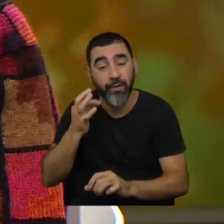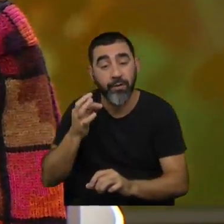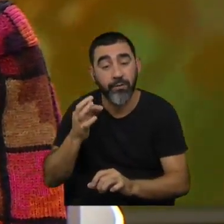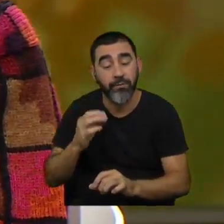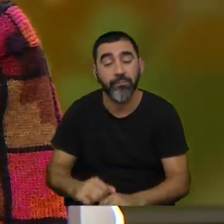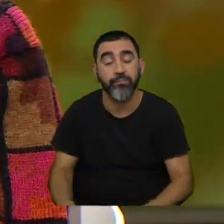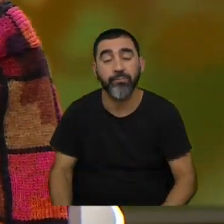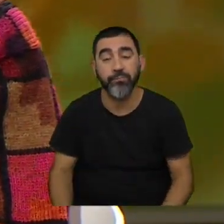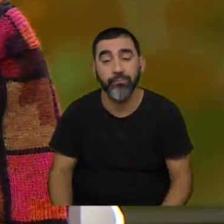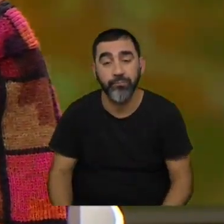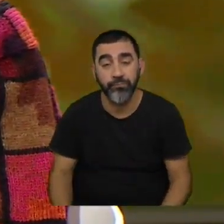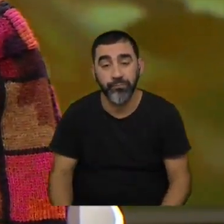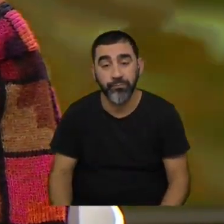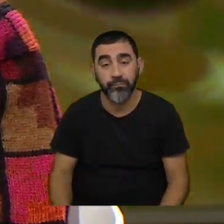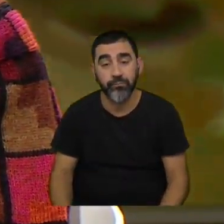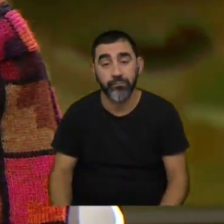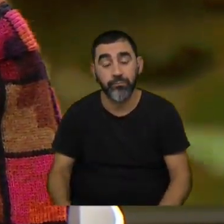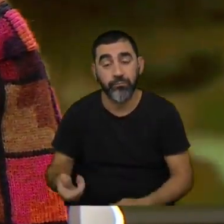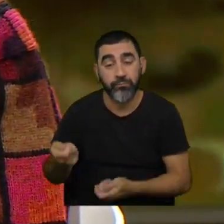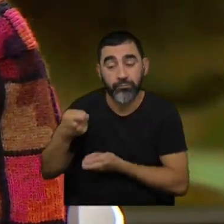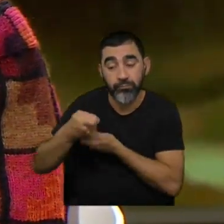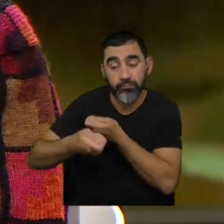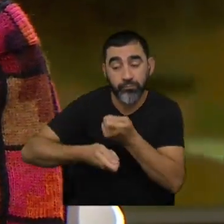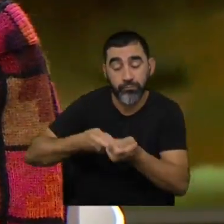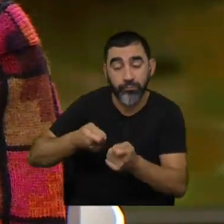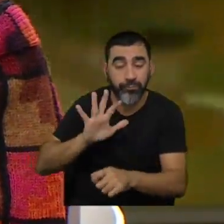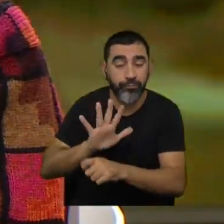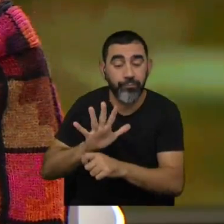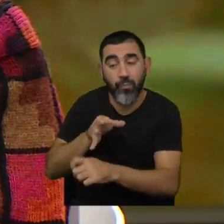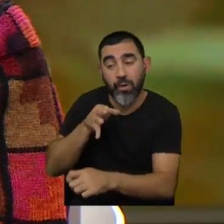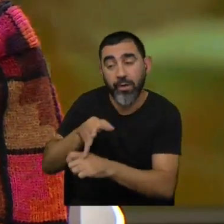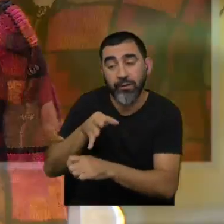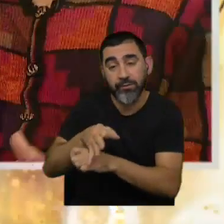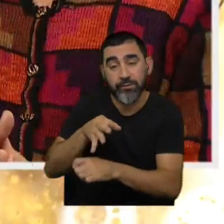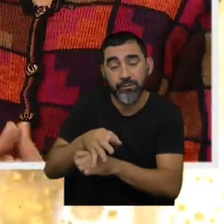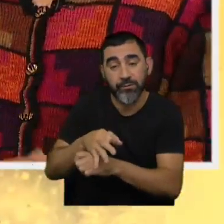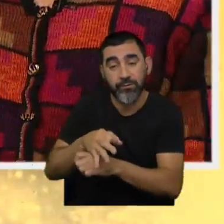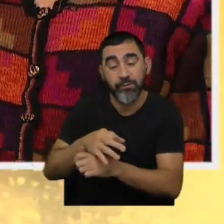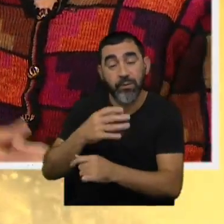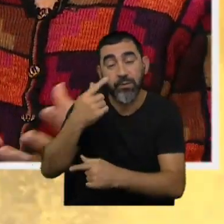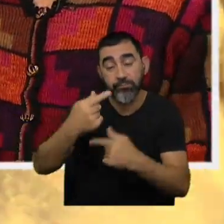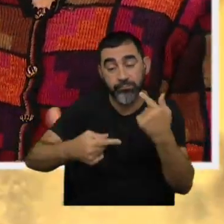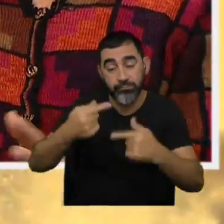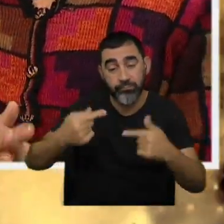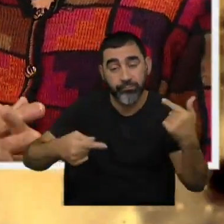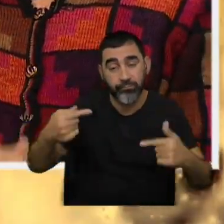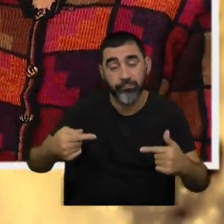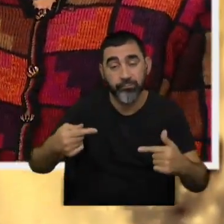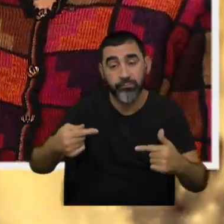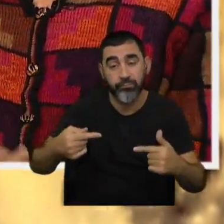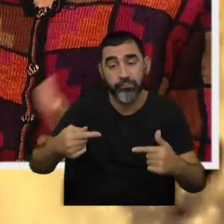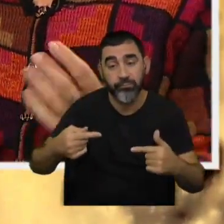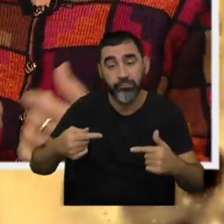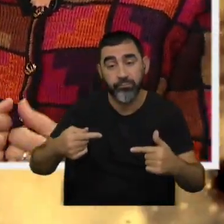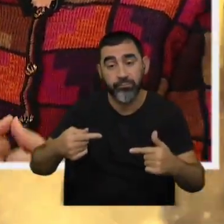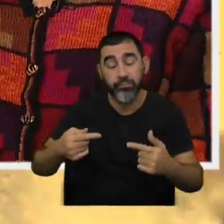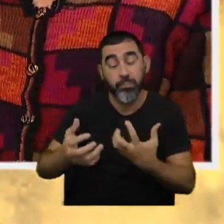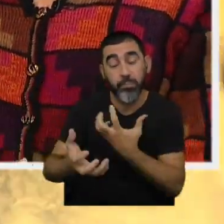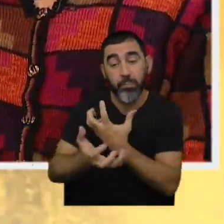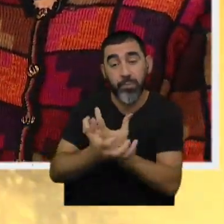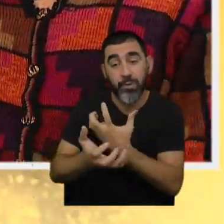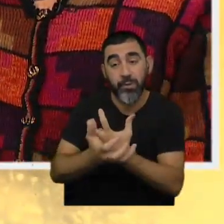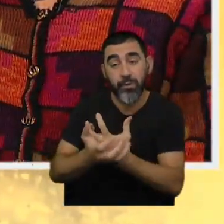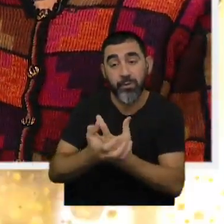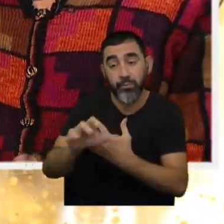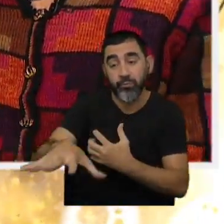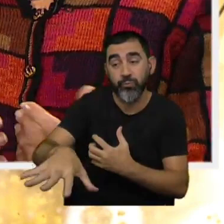bien decía Karina, hemos introducido, domesticado, se encuentra con unos recursos que terminan por siéndole tóxicos cuando ella